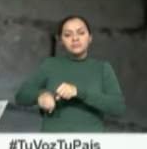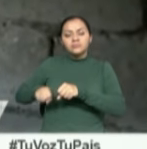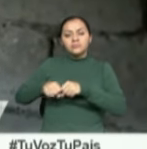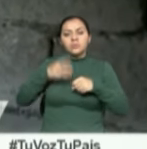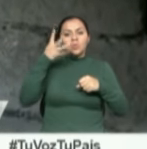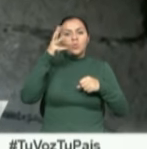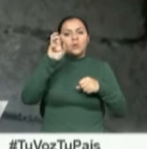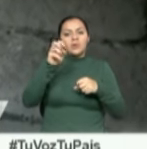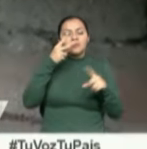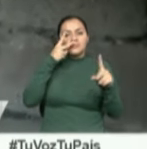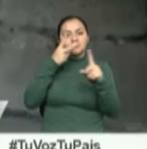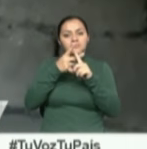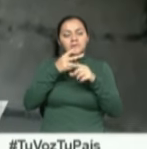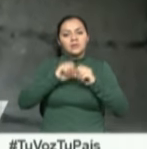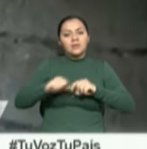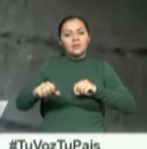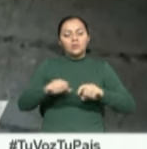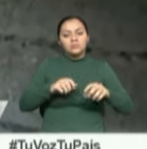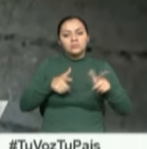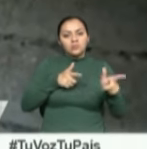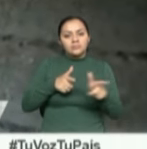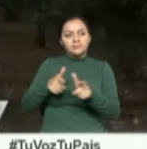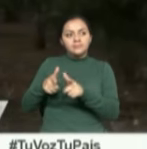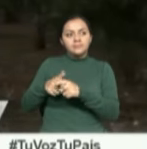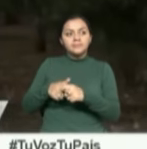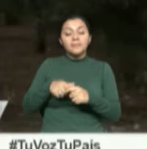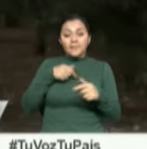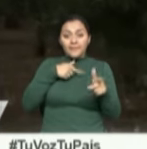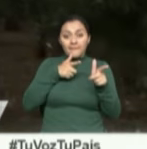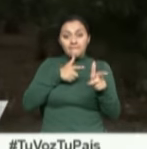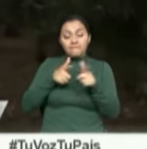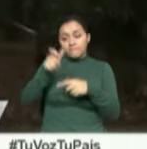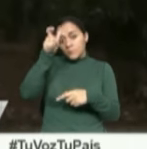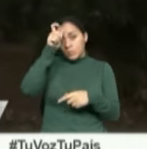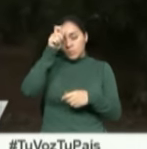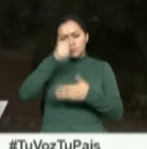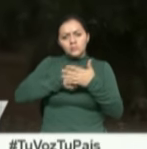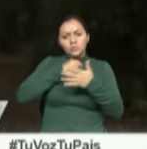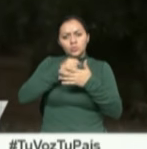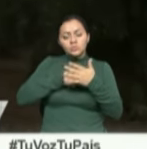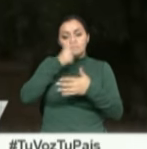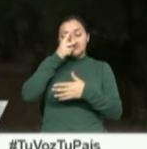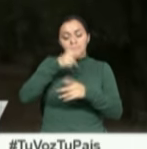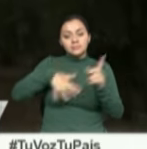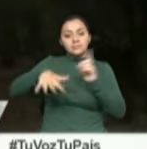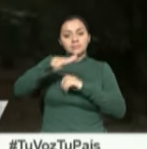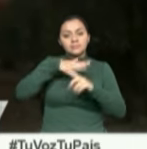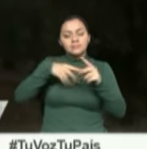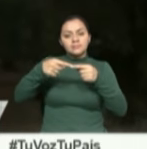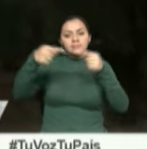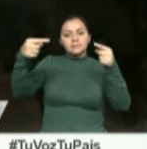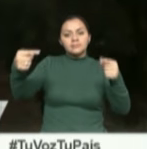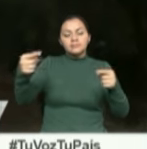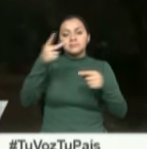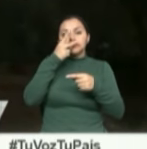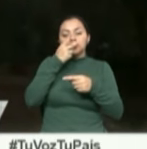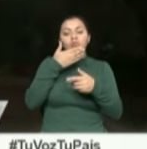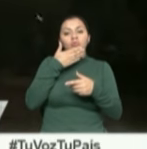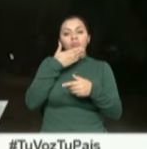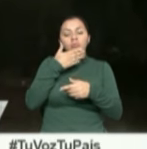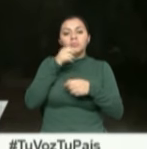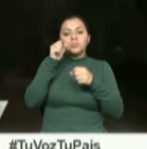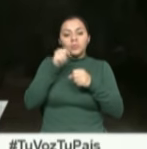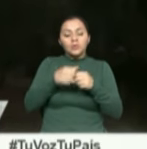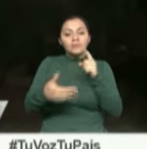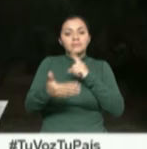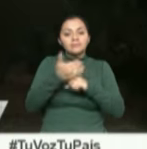40 objetivos terroristas. El ejército turco lucha por tierra y aire con el opositor Ejército Libre Sirio para